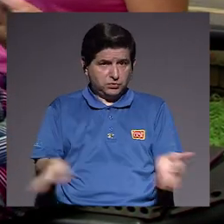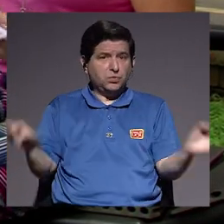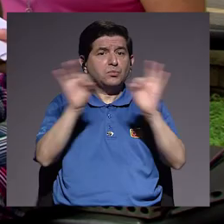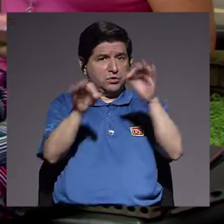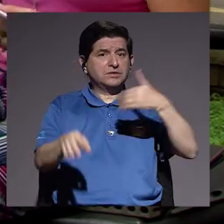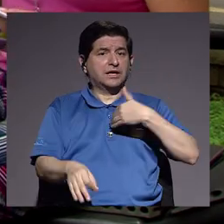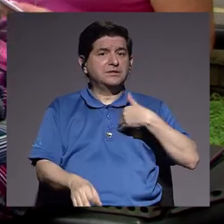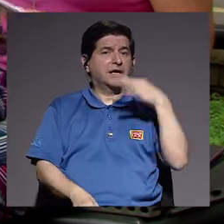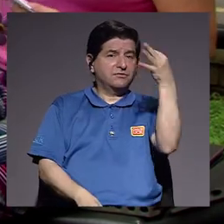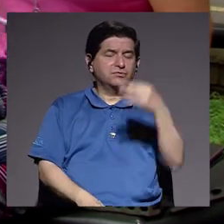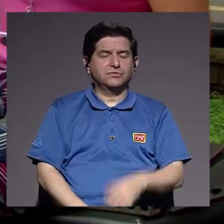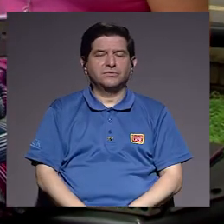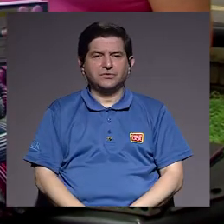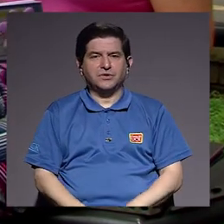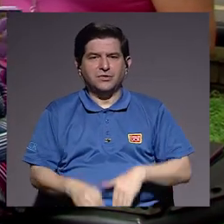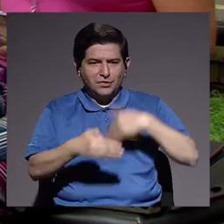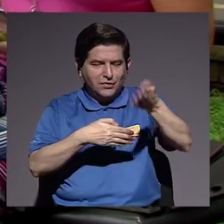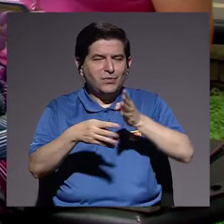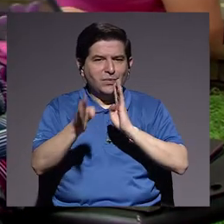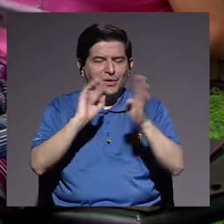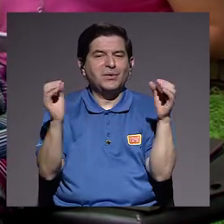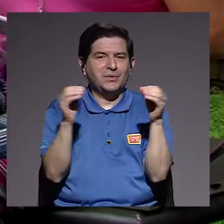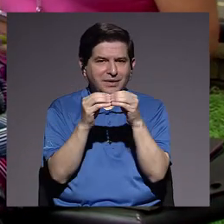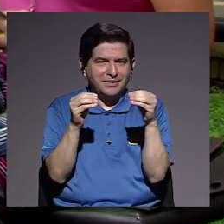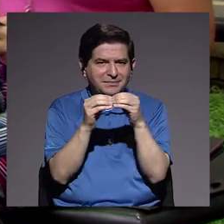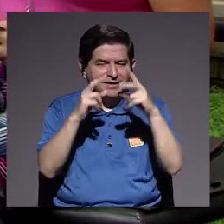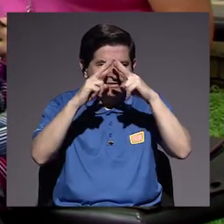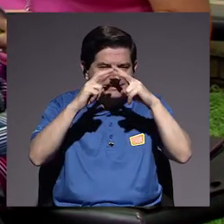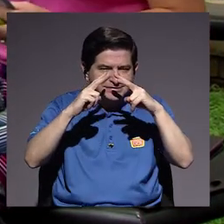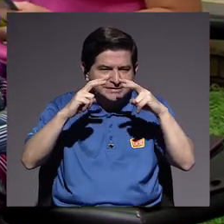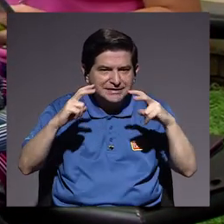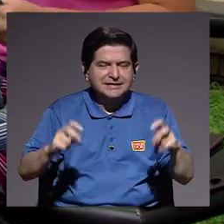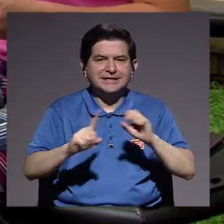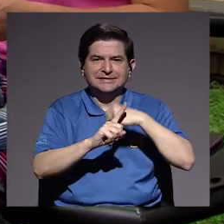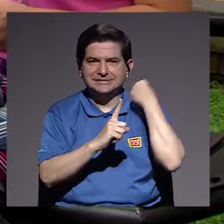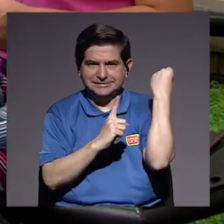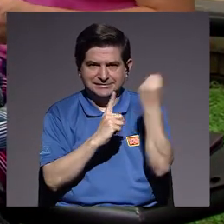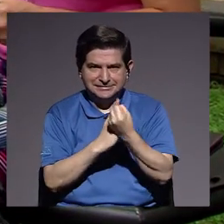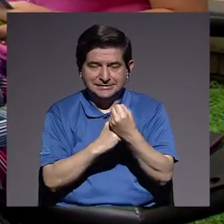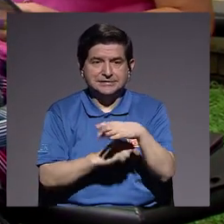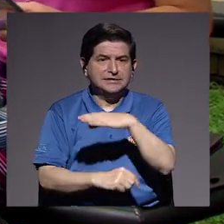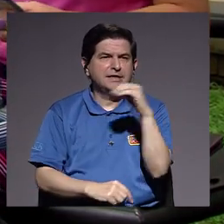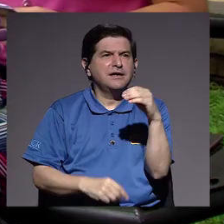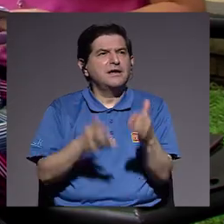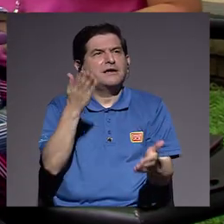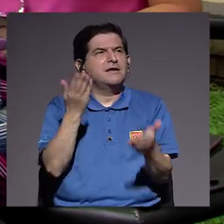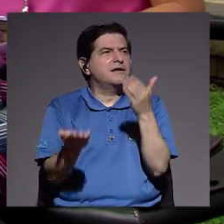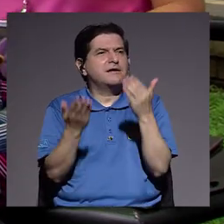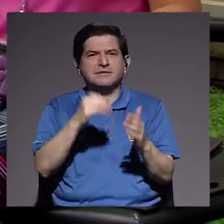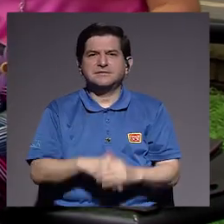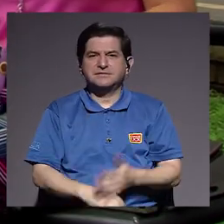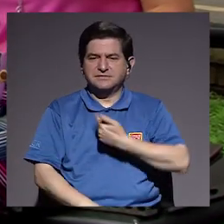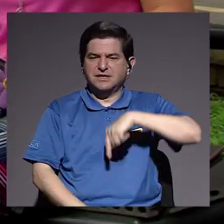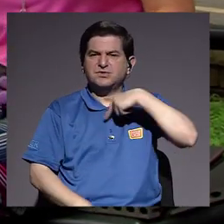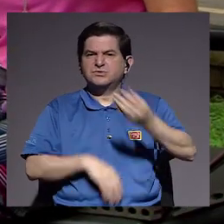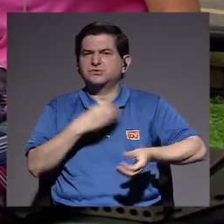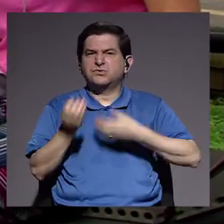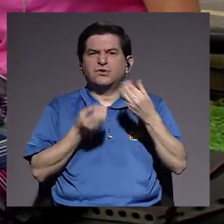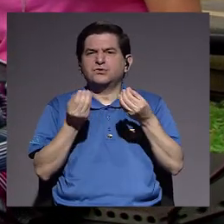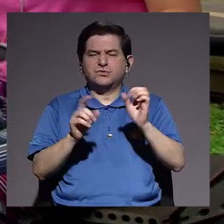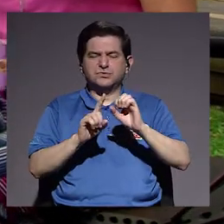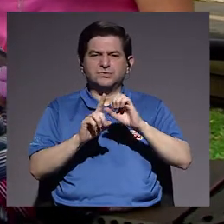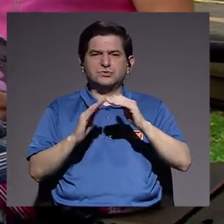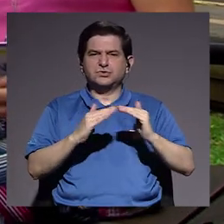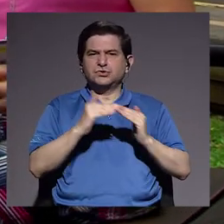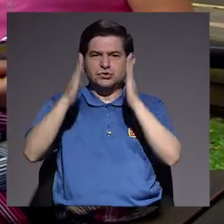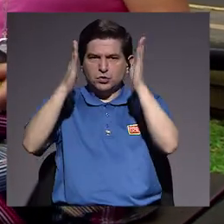situación y de que un poco qué tal vez podríamos hacer nosotros como ciudadanos, ¿verdad? También adelante, vamos a hacer una pausa. Vamos a hacer una pausa. En nuestra